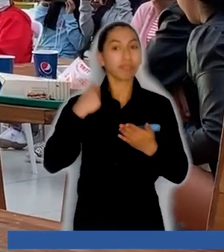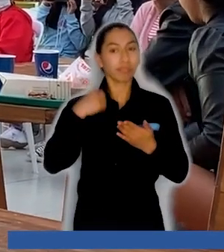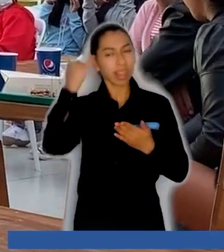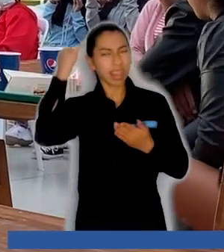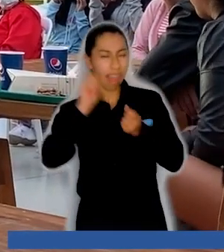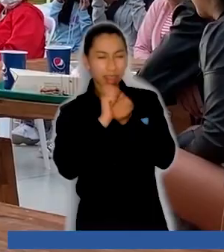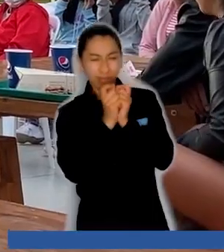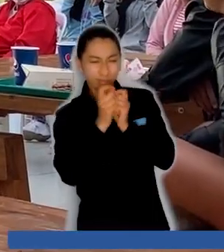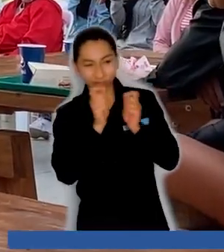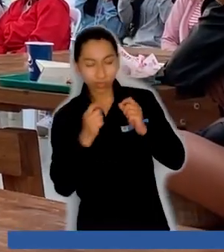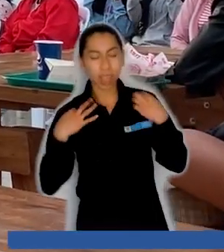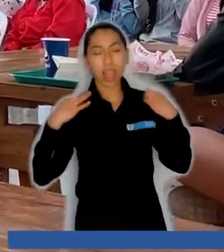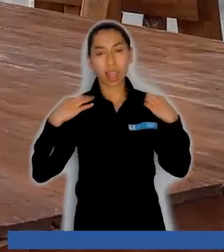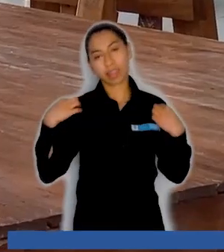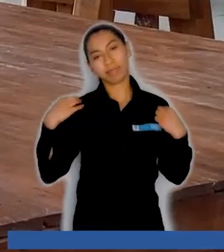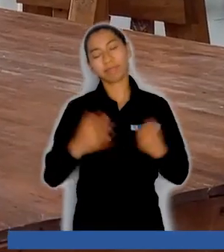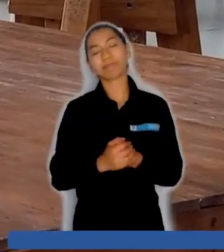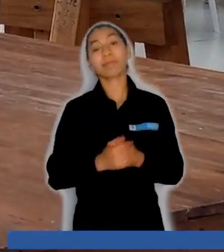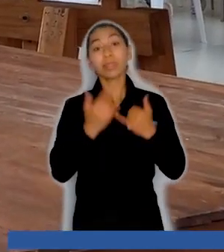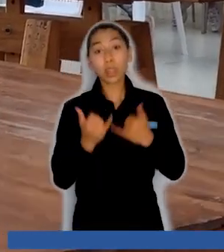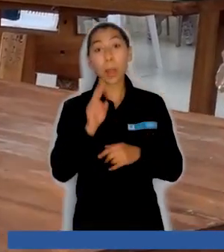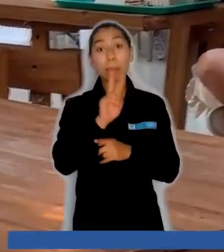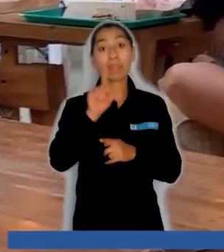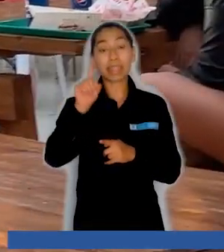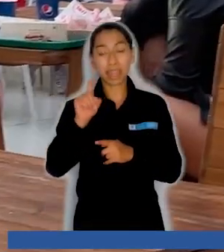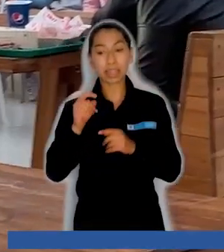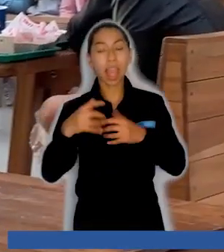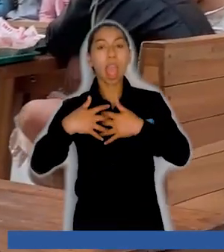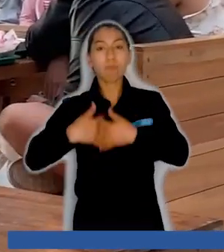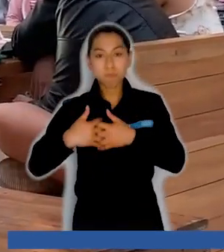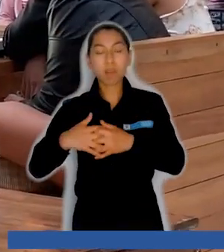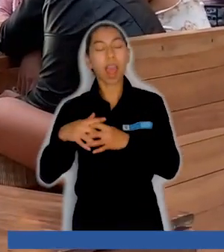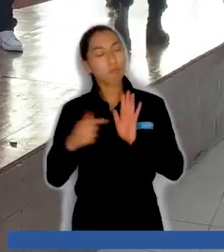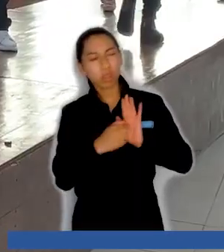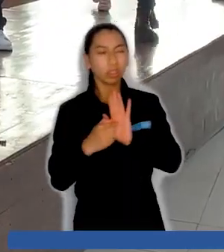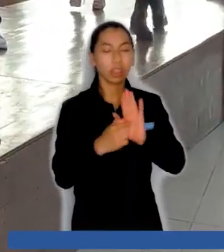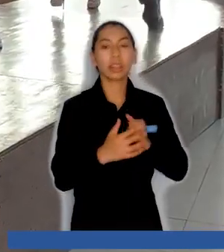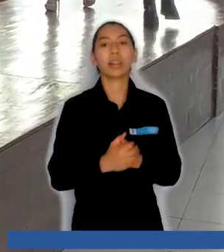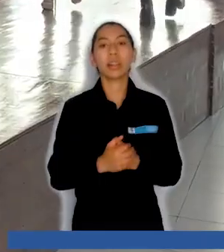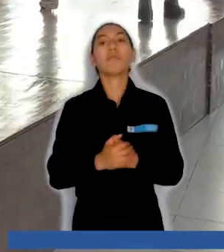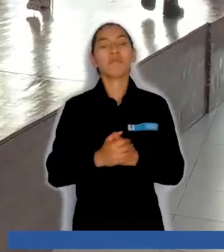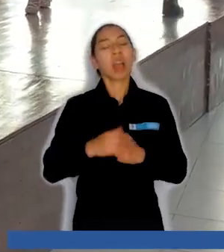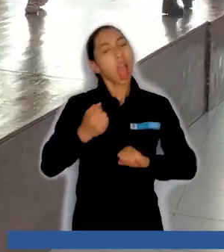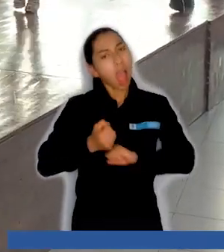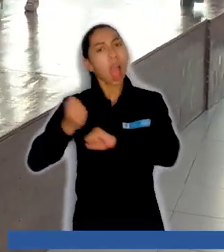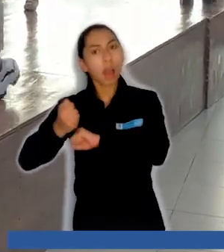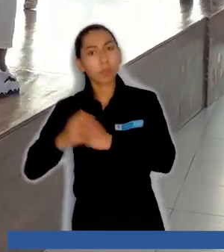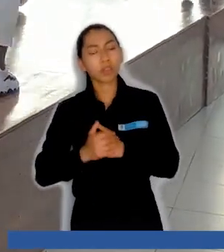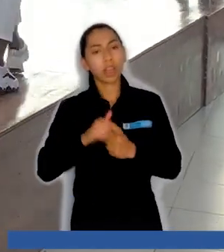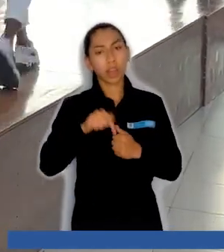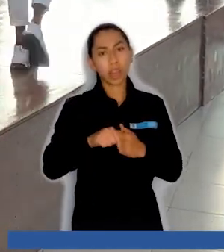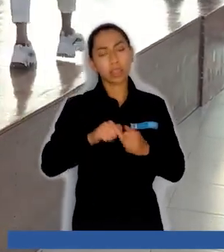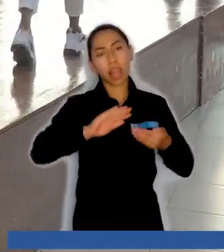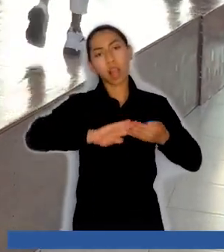En el evento en Popayán participaron 26 emprendimientos de víctimas del conflicto, fortaleciendo y apoyando a los empresarios en